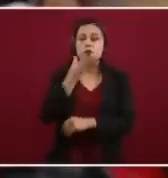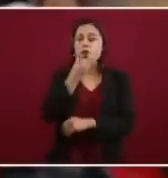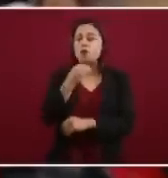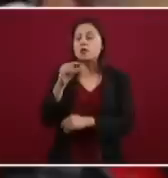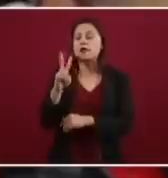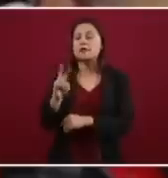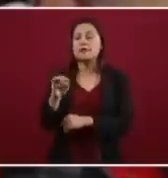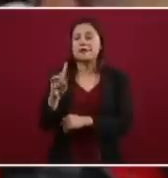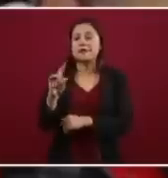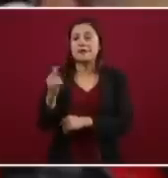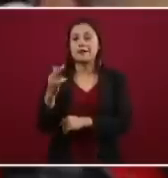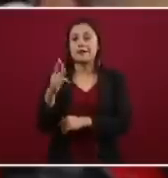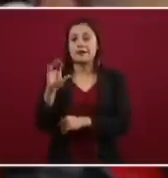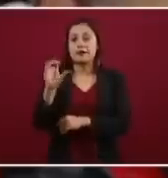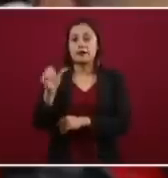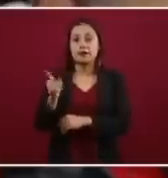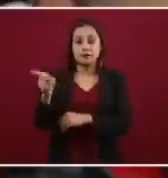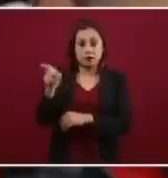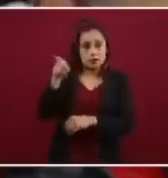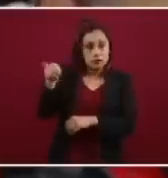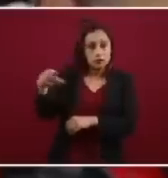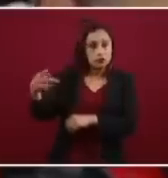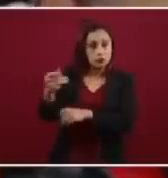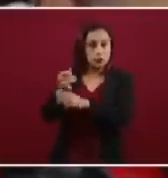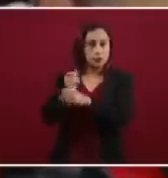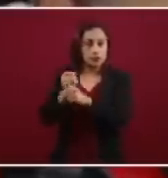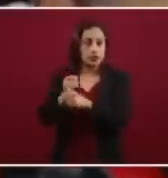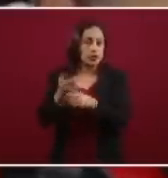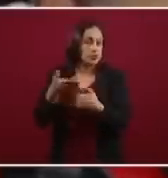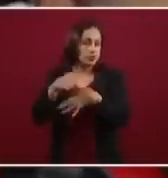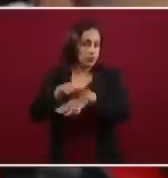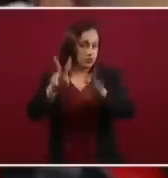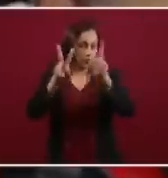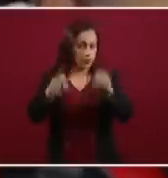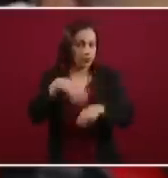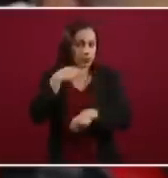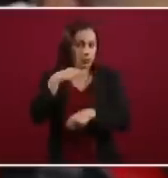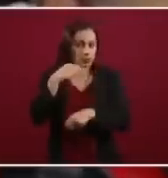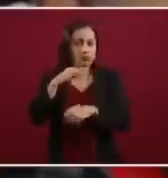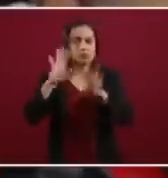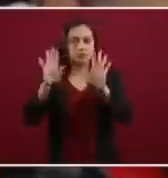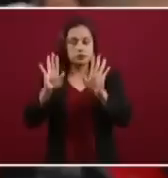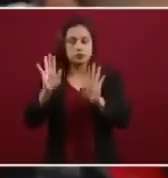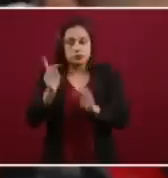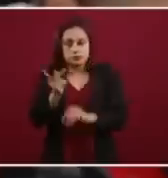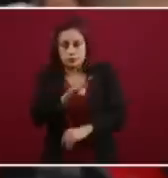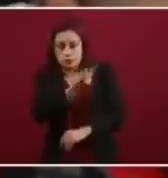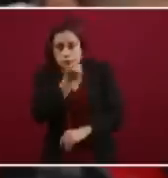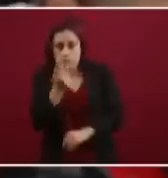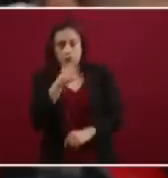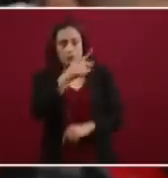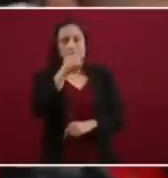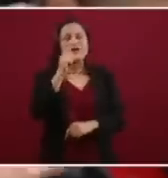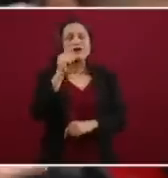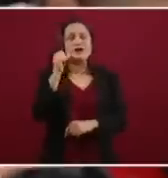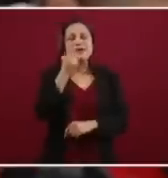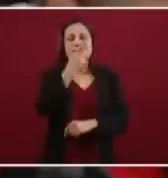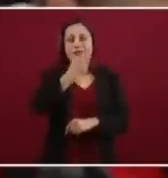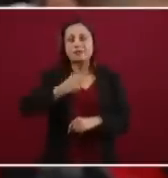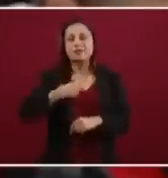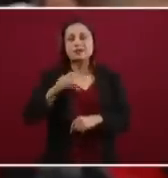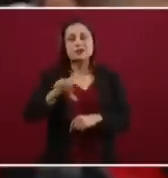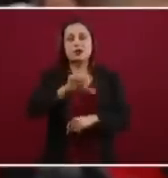con el tema de corrupción? Aquí ayer incluso usted planteaba pues los casos de Obedrich, el caso de OHL,